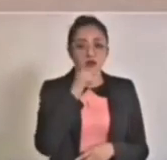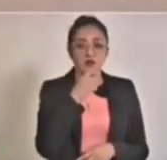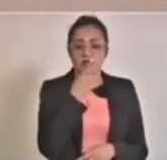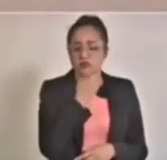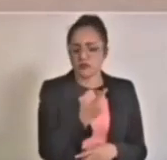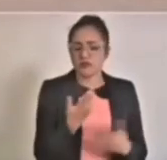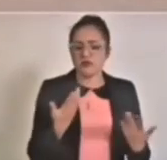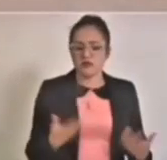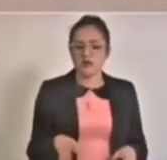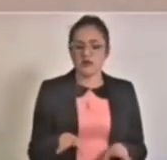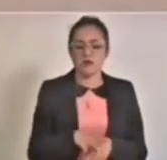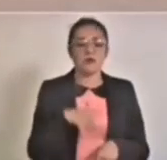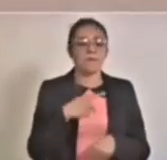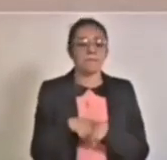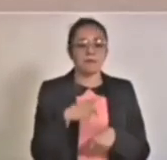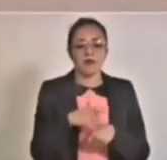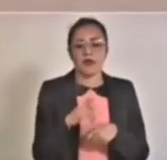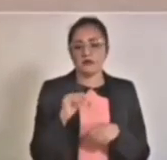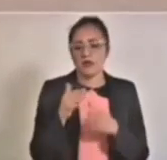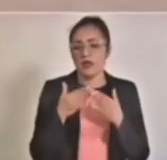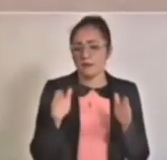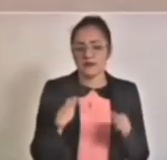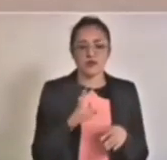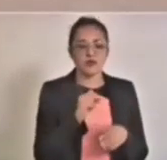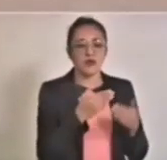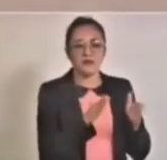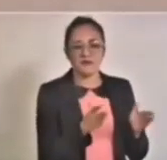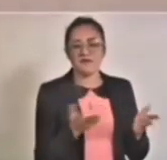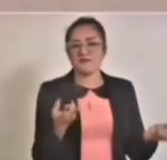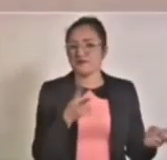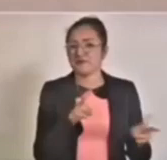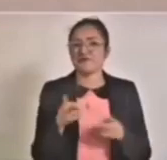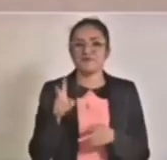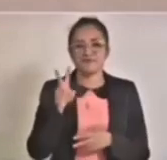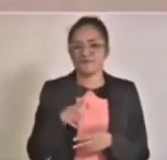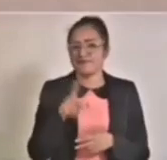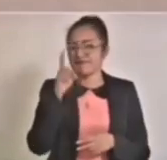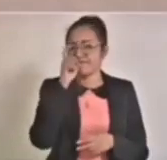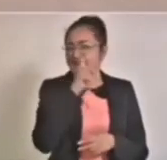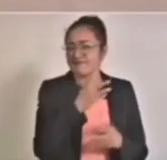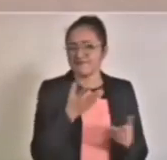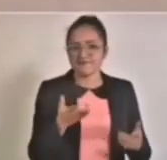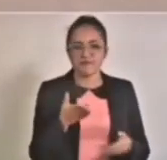Riesgoso es abrir como riesgoso es no abrir. Y entonces vamos